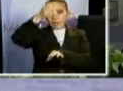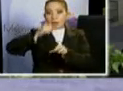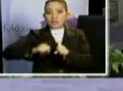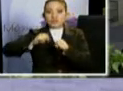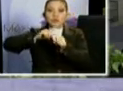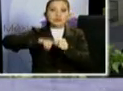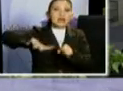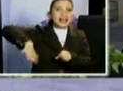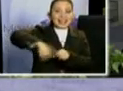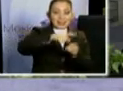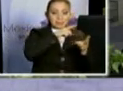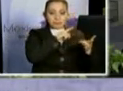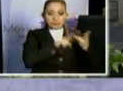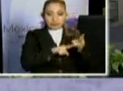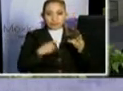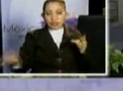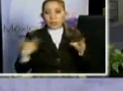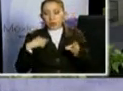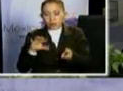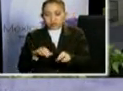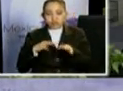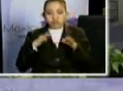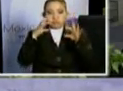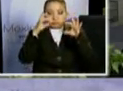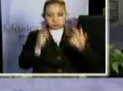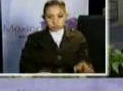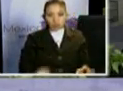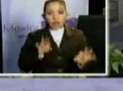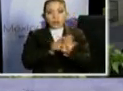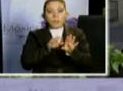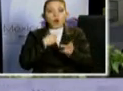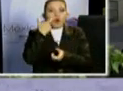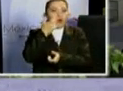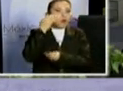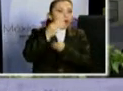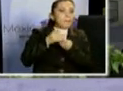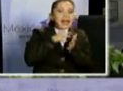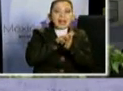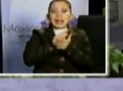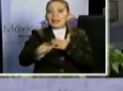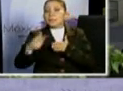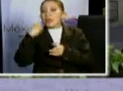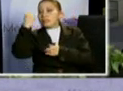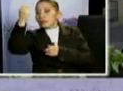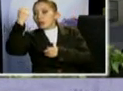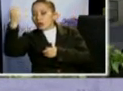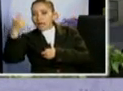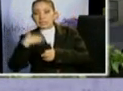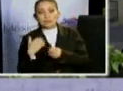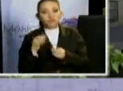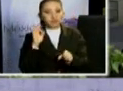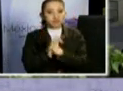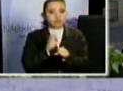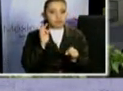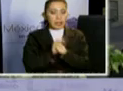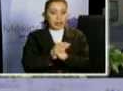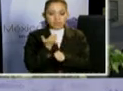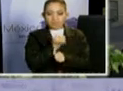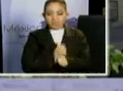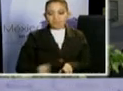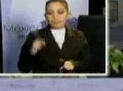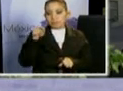sociedades. Y en tercer lugar, consolidar los mecanismos financieros de transferencia de tecnología y de fortalecimiento de las